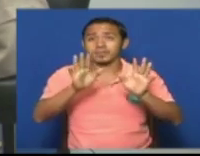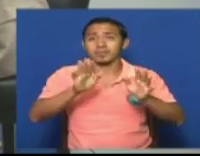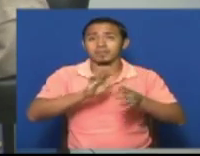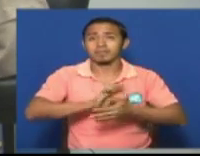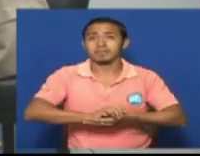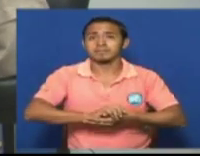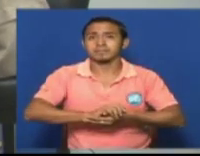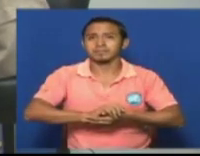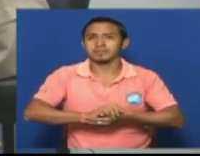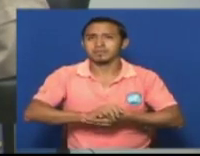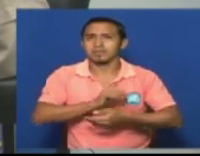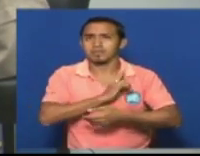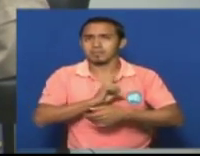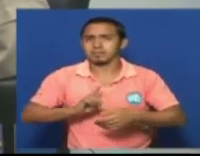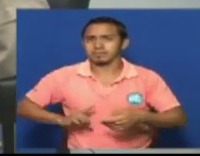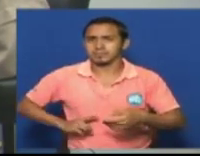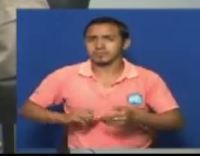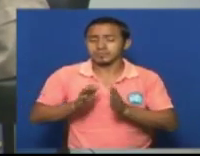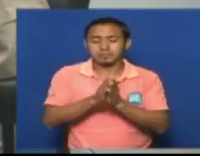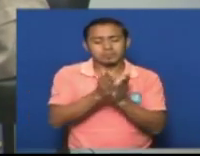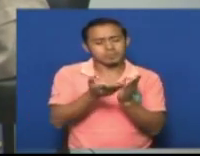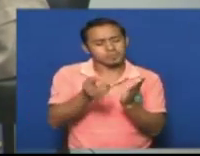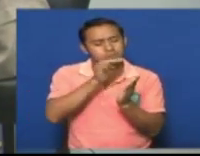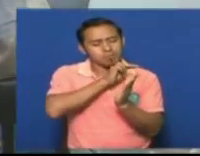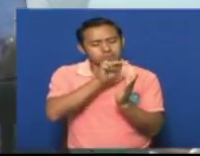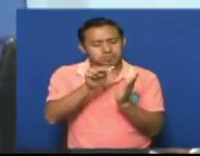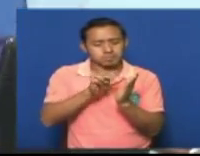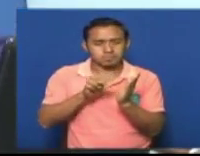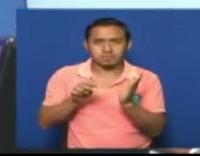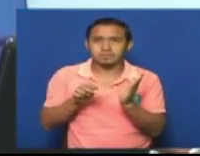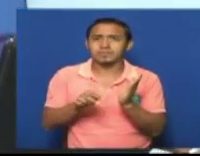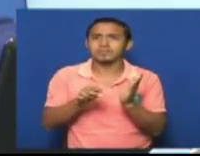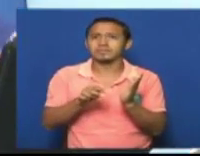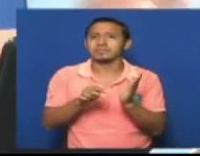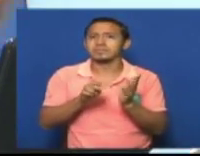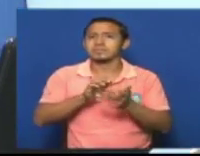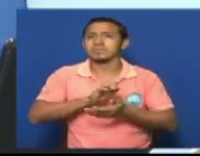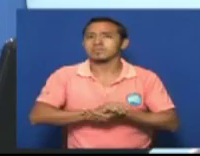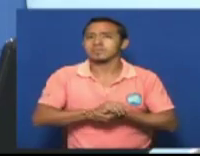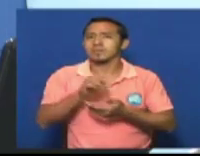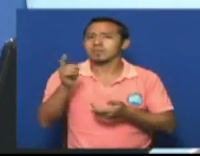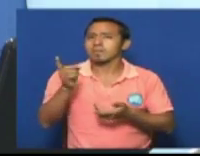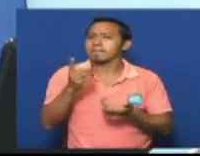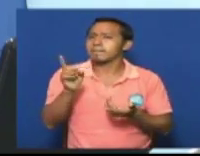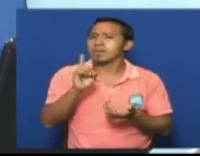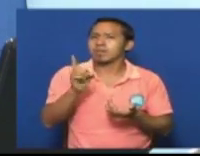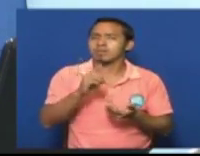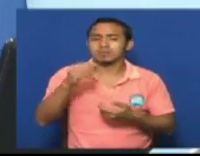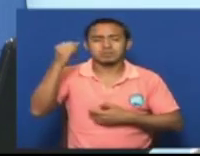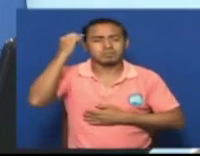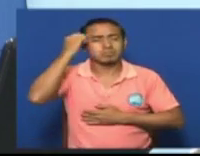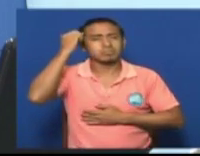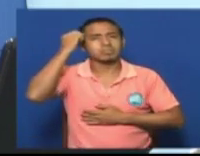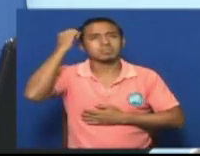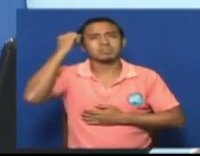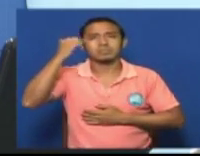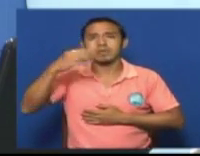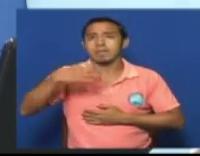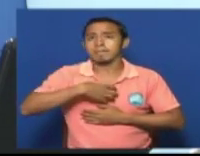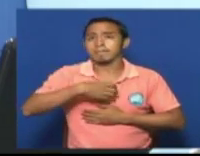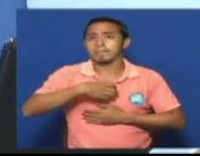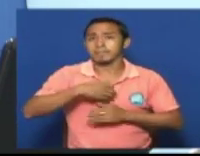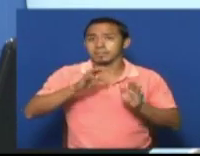leí el documento y prácticamente la fuente de inspiración fue en la